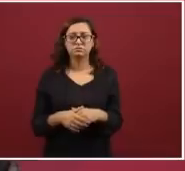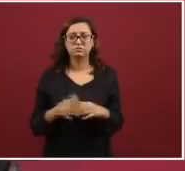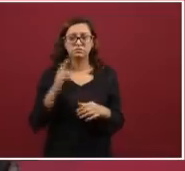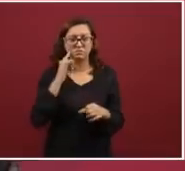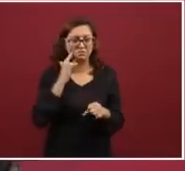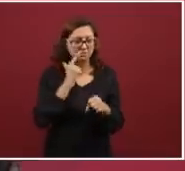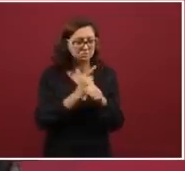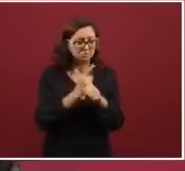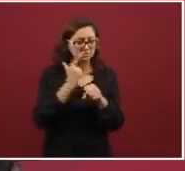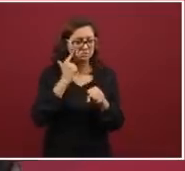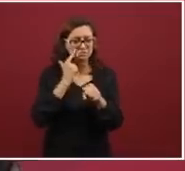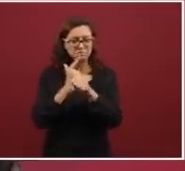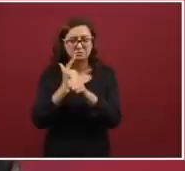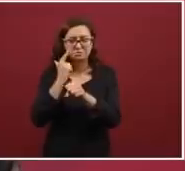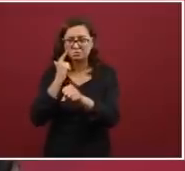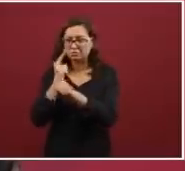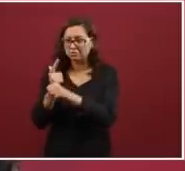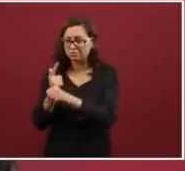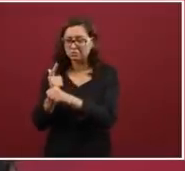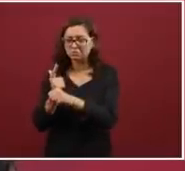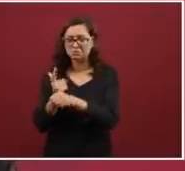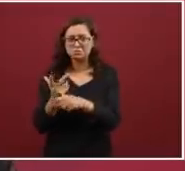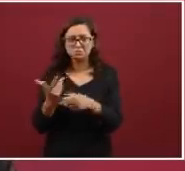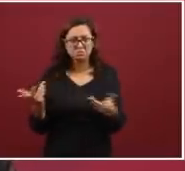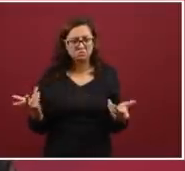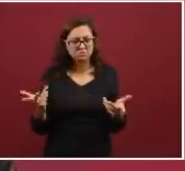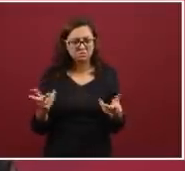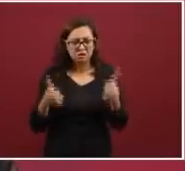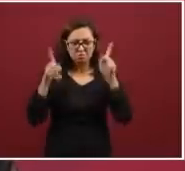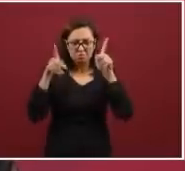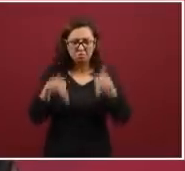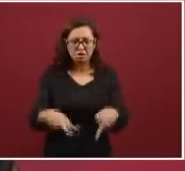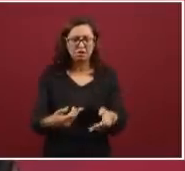descubriendo, encontrando tumbas